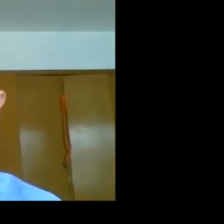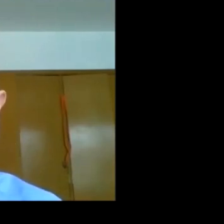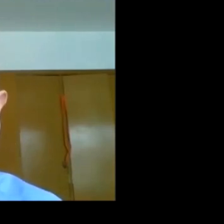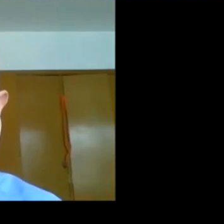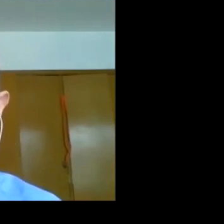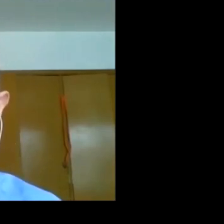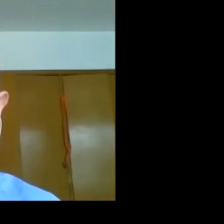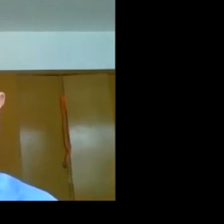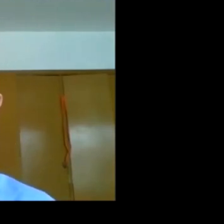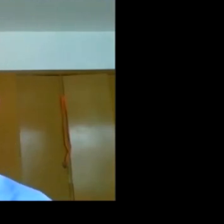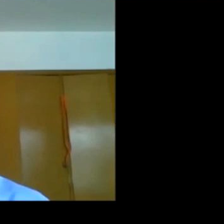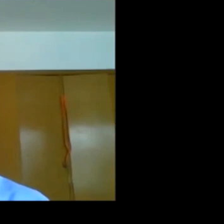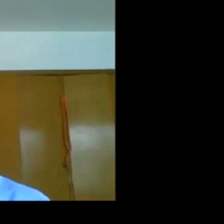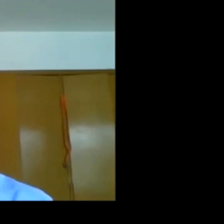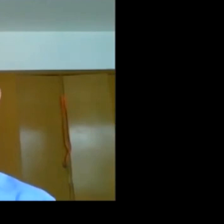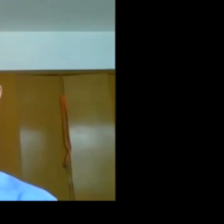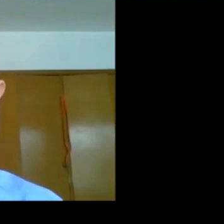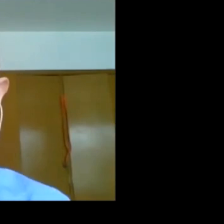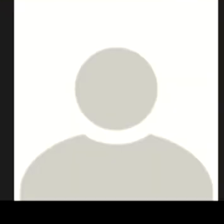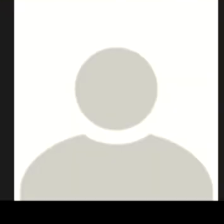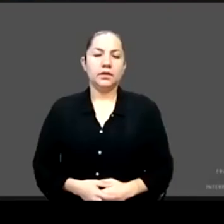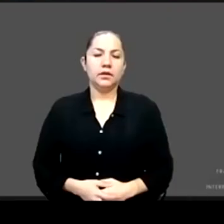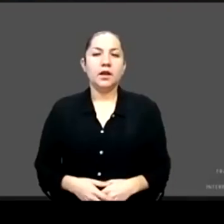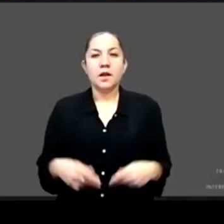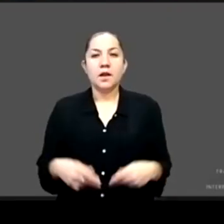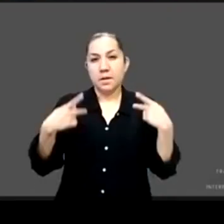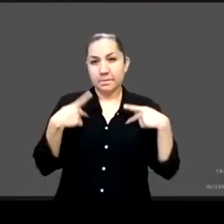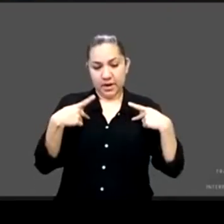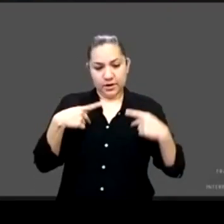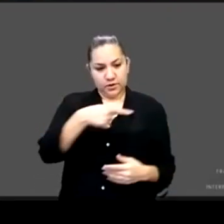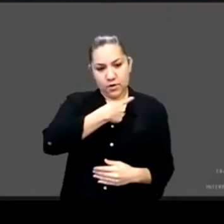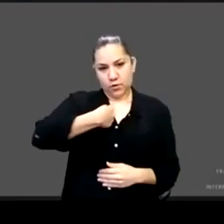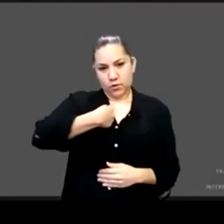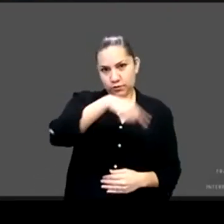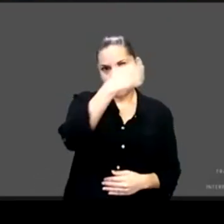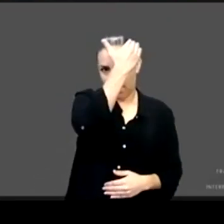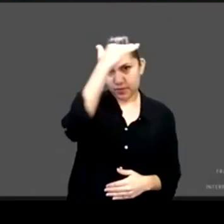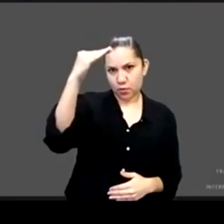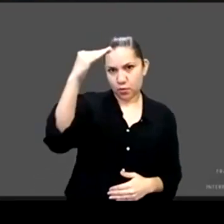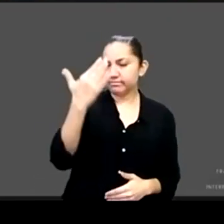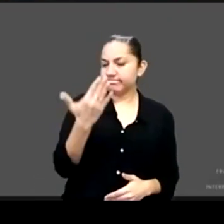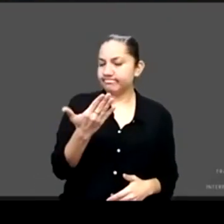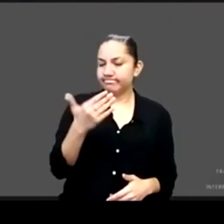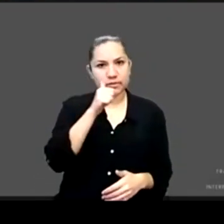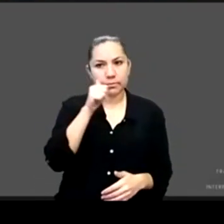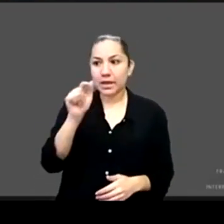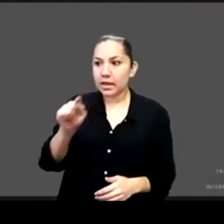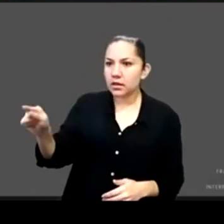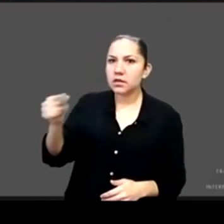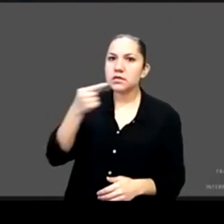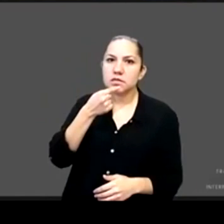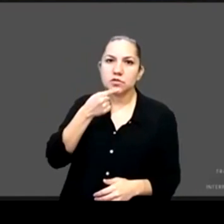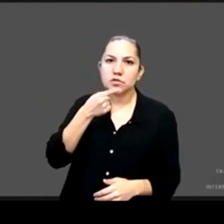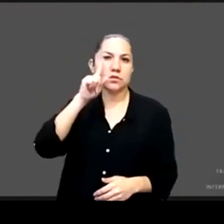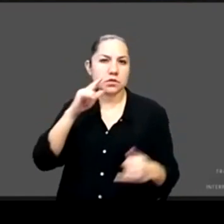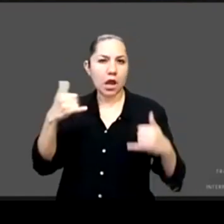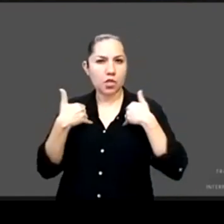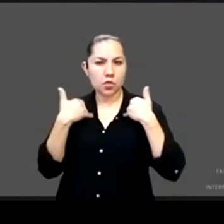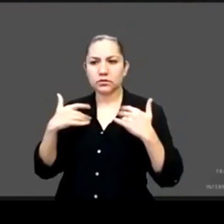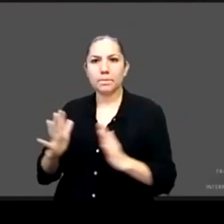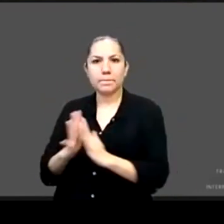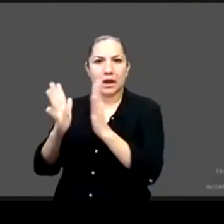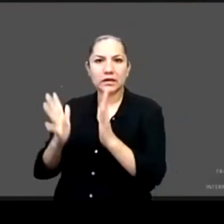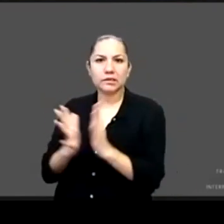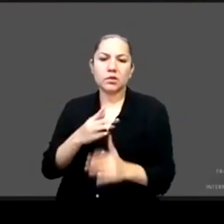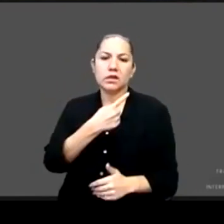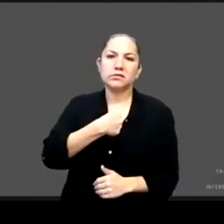los principales aguafiestas en cuanto al derecho a la participación de niñas, niños y adolescentes. Ciertamente, hay que quitar de